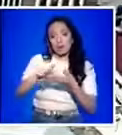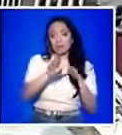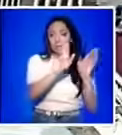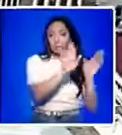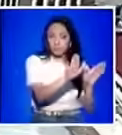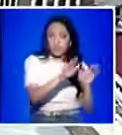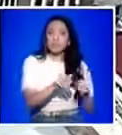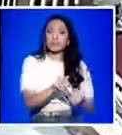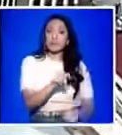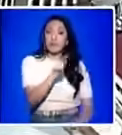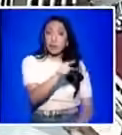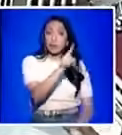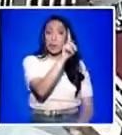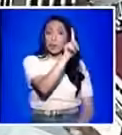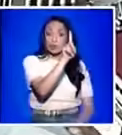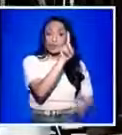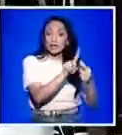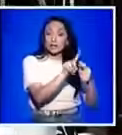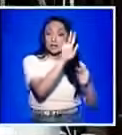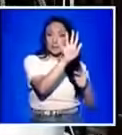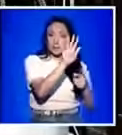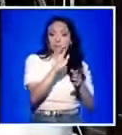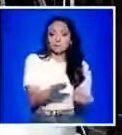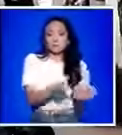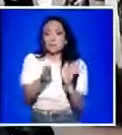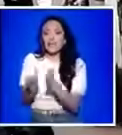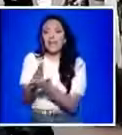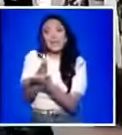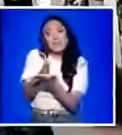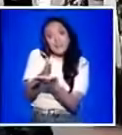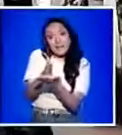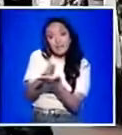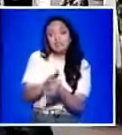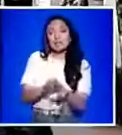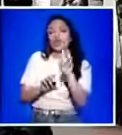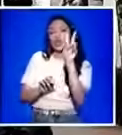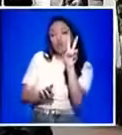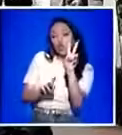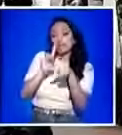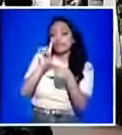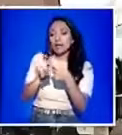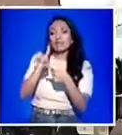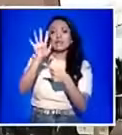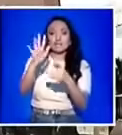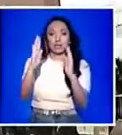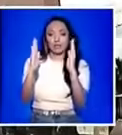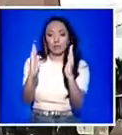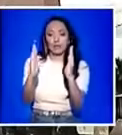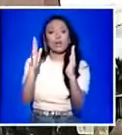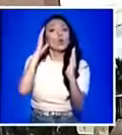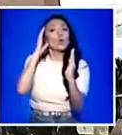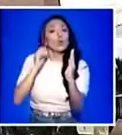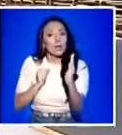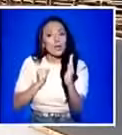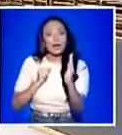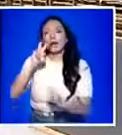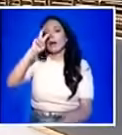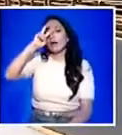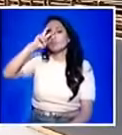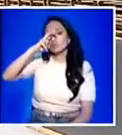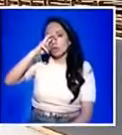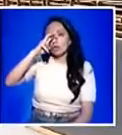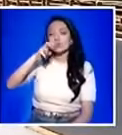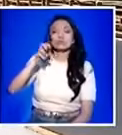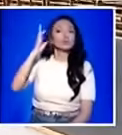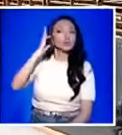cantones de categoría media habrá toques de queda entre las 2 y las 5 de la madrugada. Ciudades como Cuenca, Azogues,